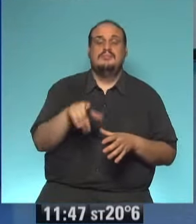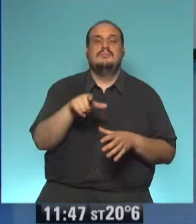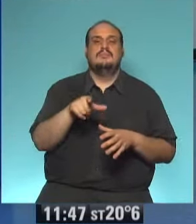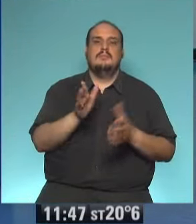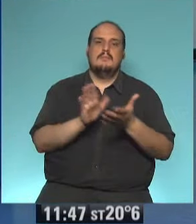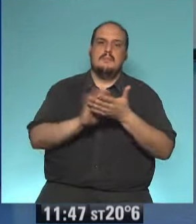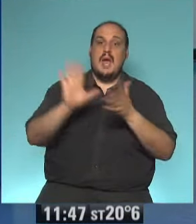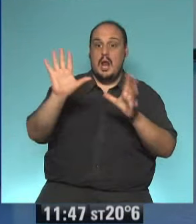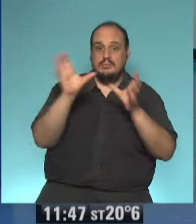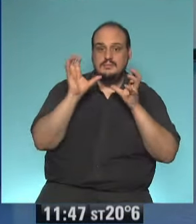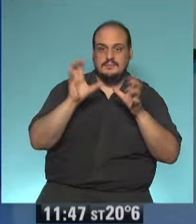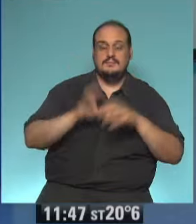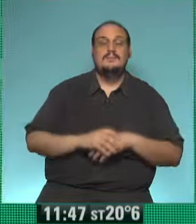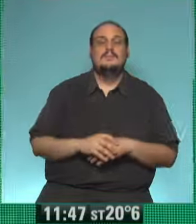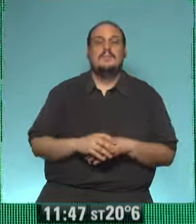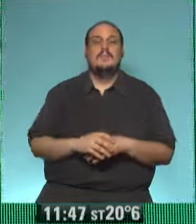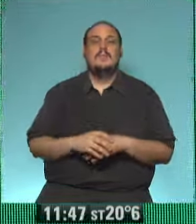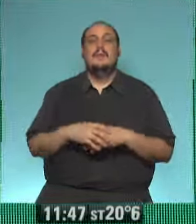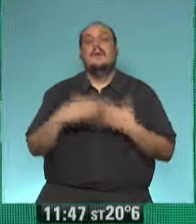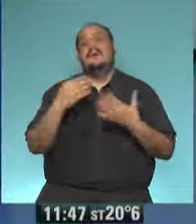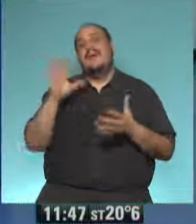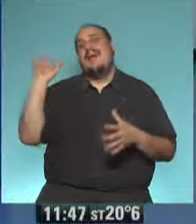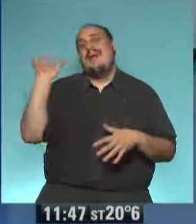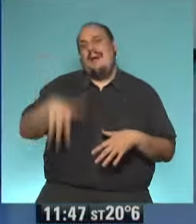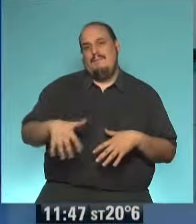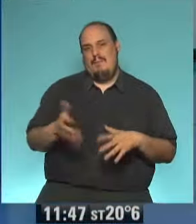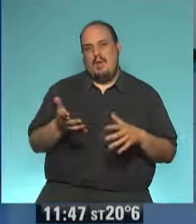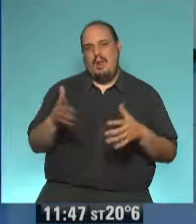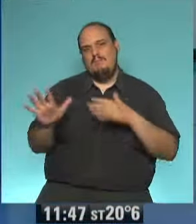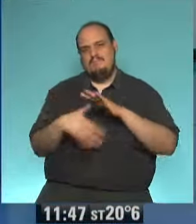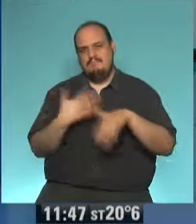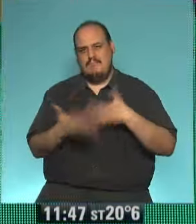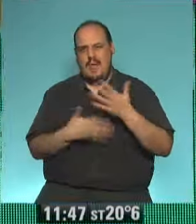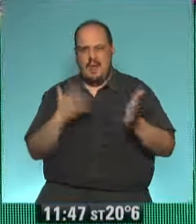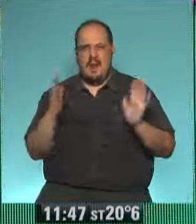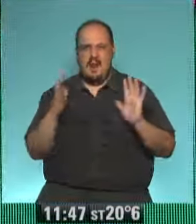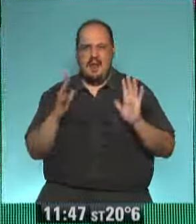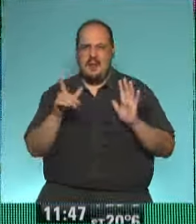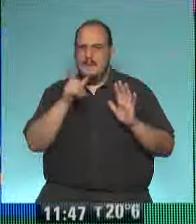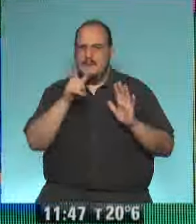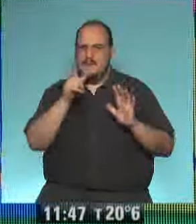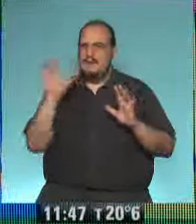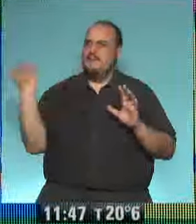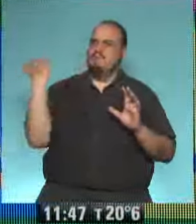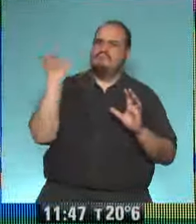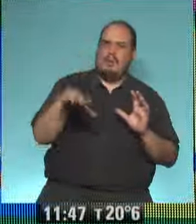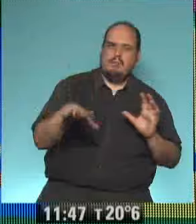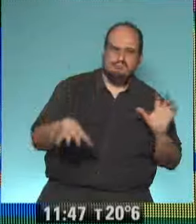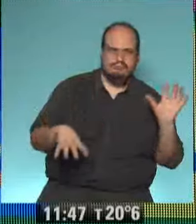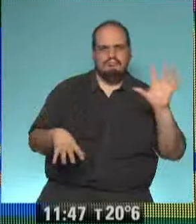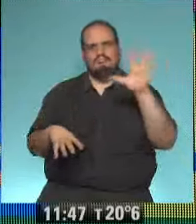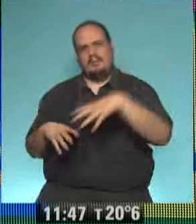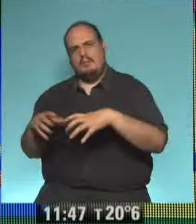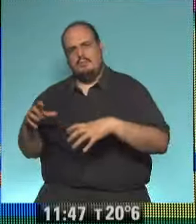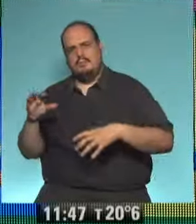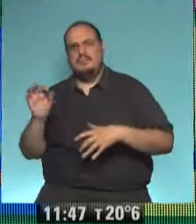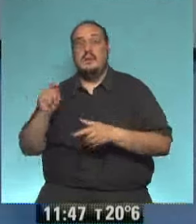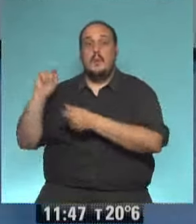Sí, bueno. Sí, pero podía usar, bueno, más handball. Handball. Claro, me parece que era algo más de hacer pases, ¿no?